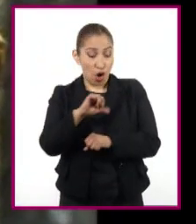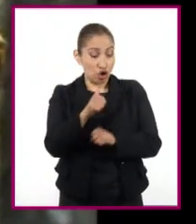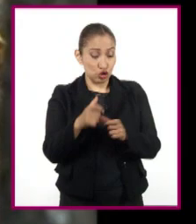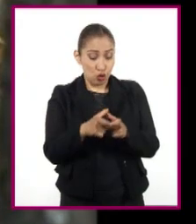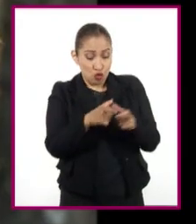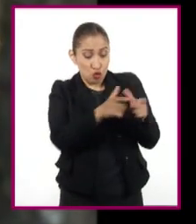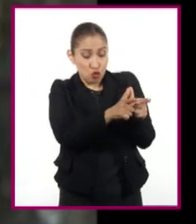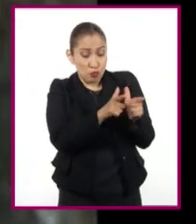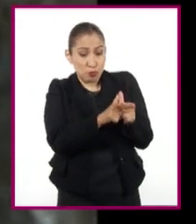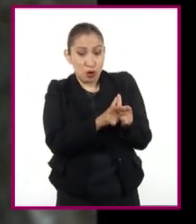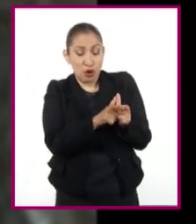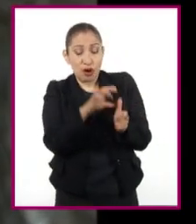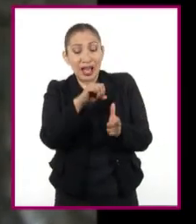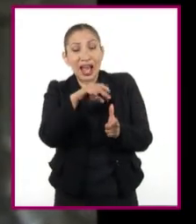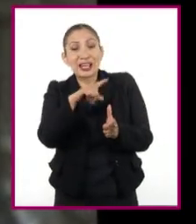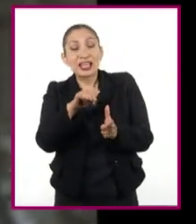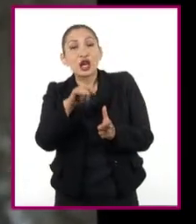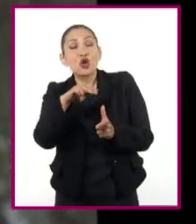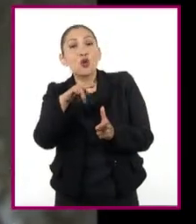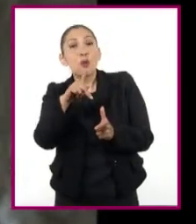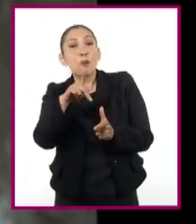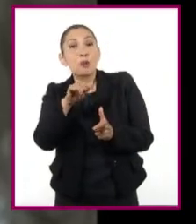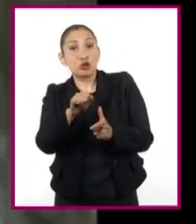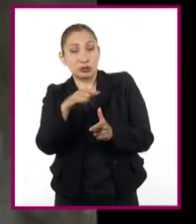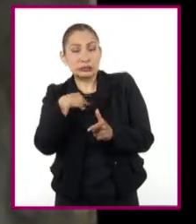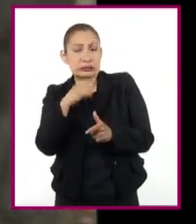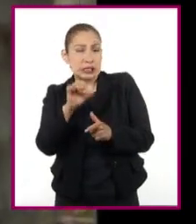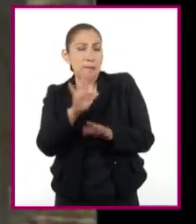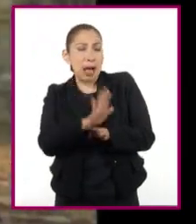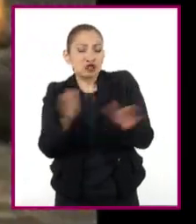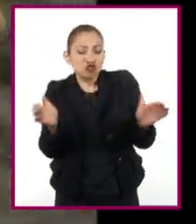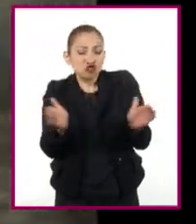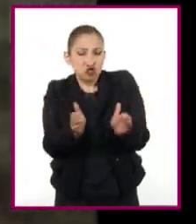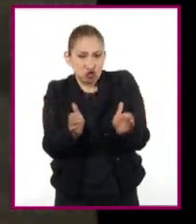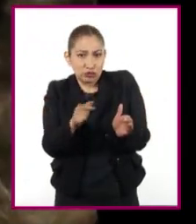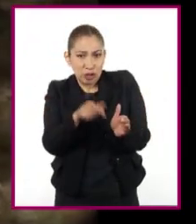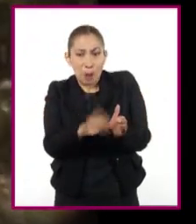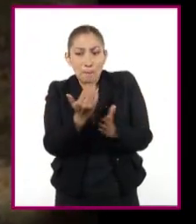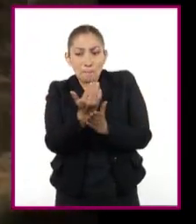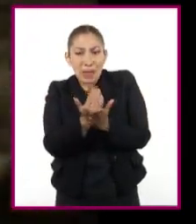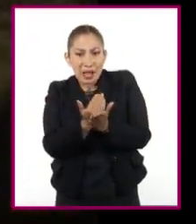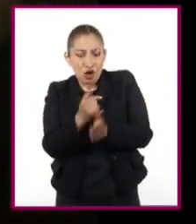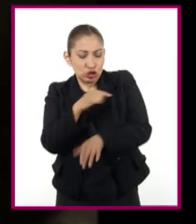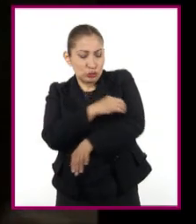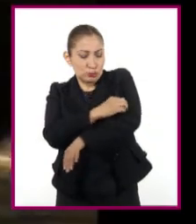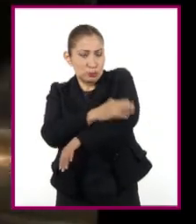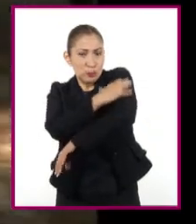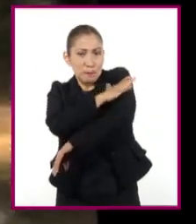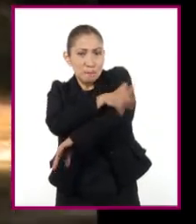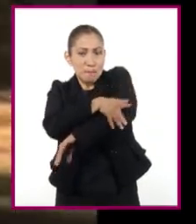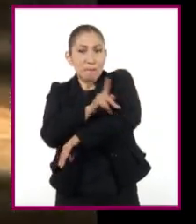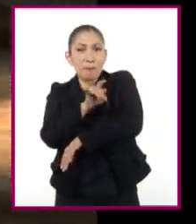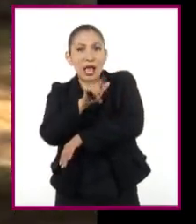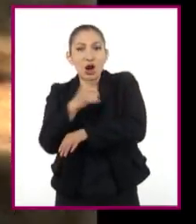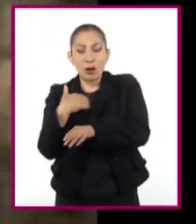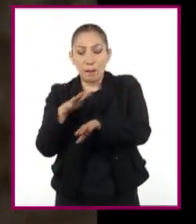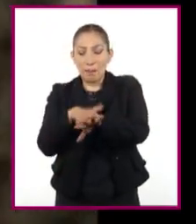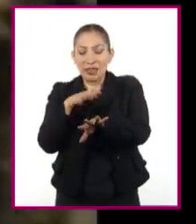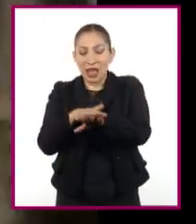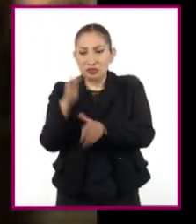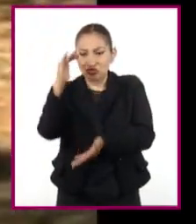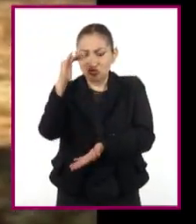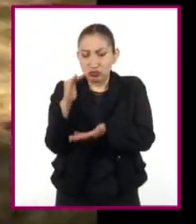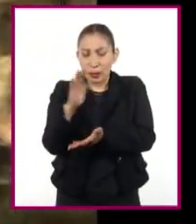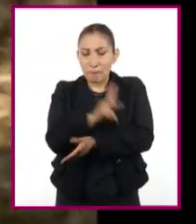subespecie del lobo mexicano, Canis lupus baillei, aunque más pequeño con menos pelaje y patas más cortas, es